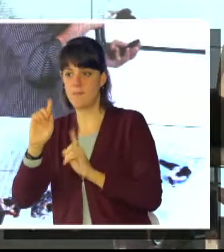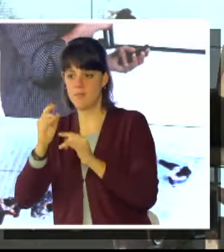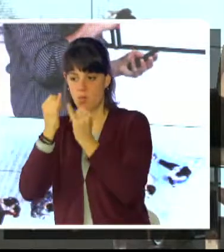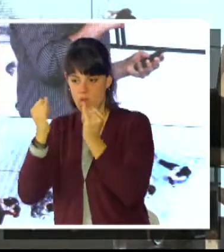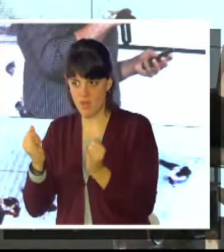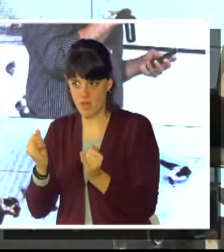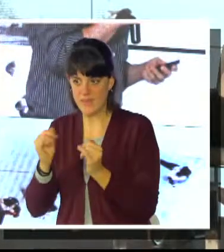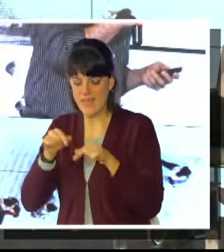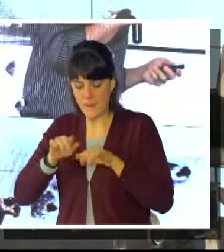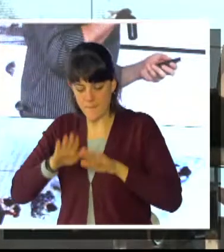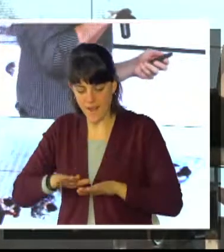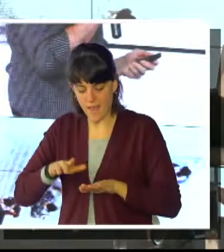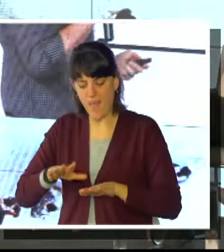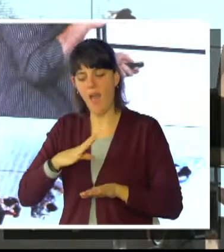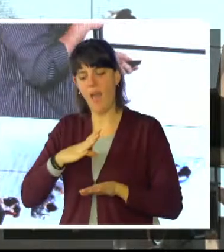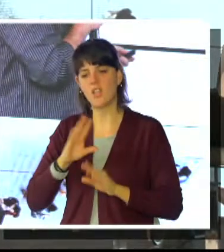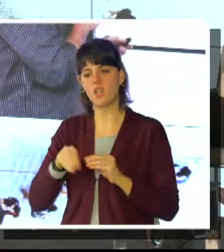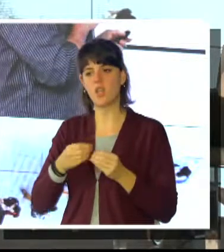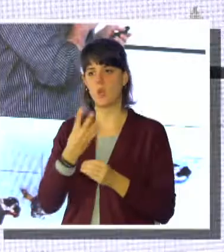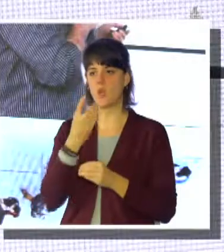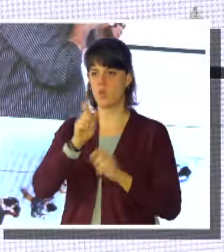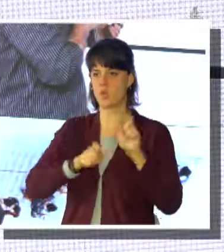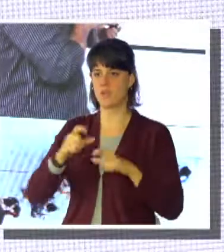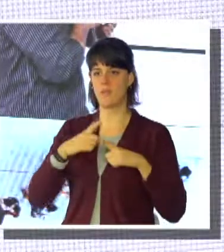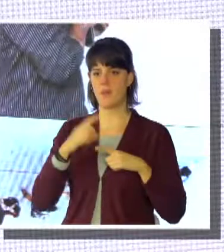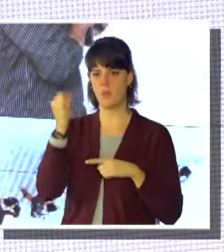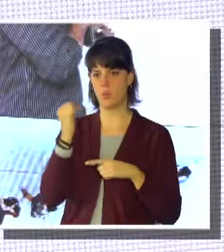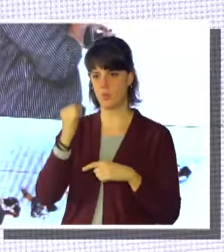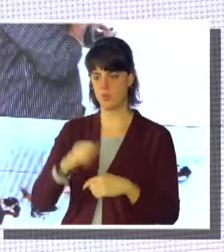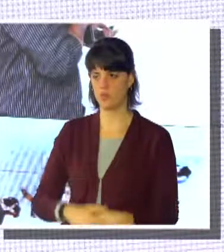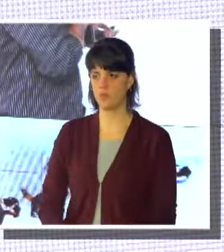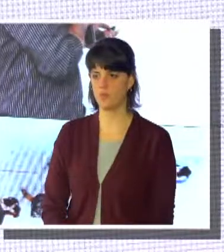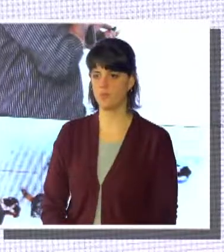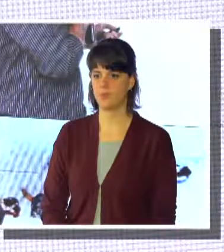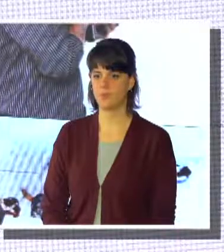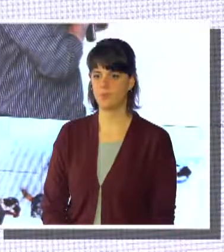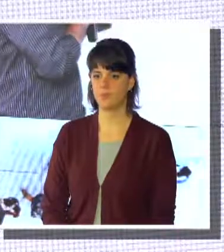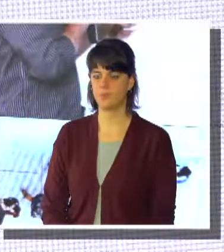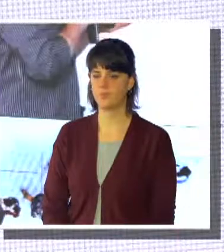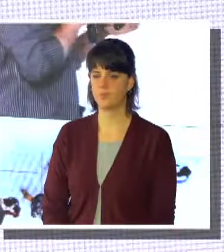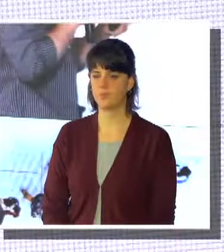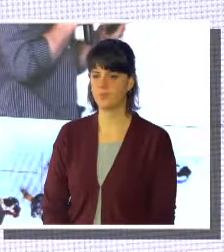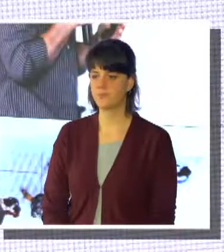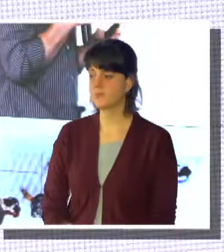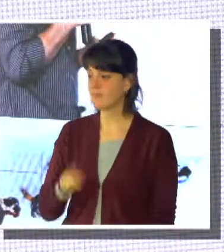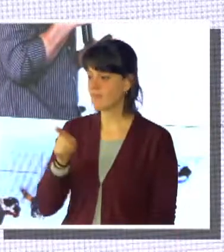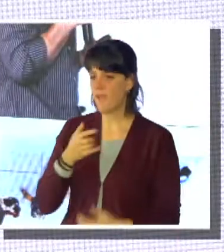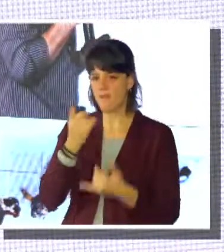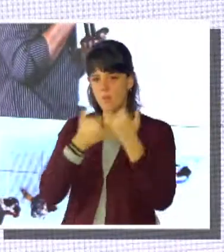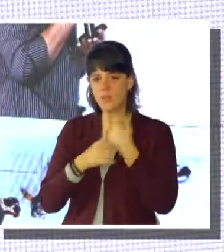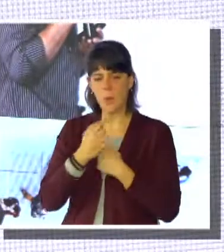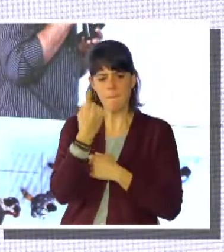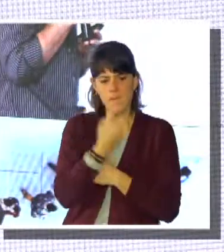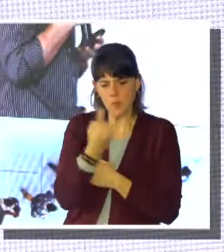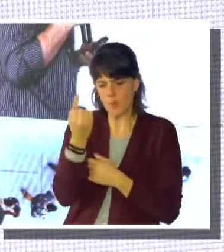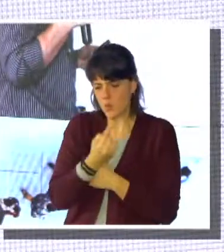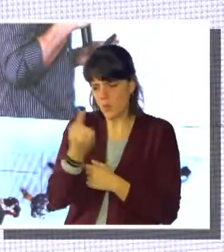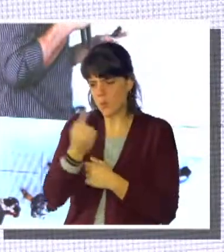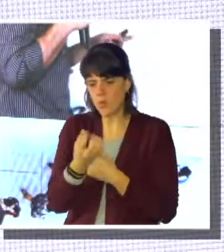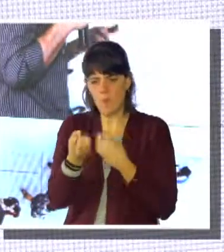Después también aumentan los jubilados. Algo que es importante, que lo usan mucho, parece que está bueno mostrar, es que si